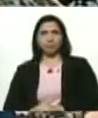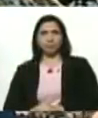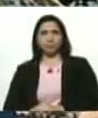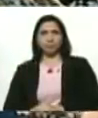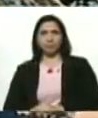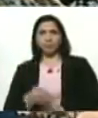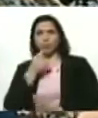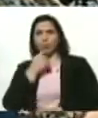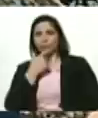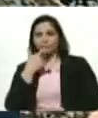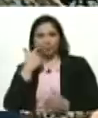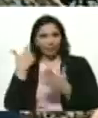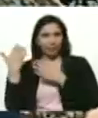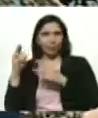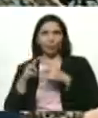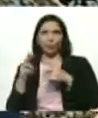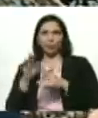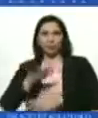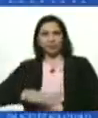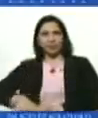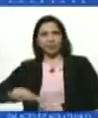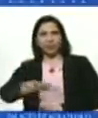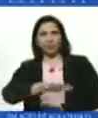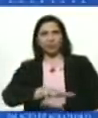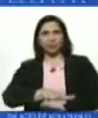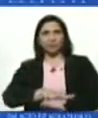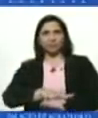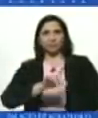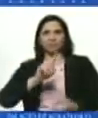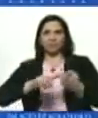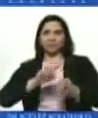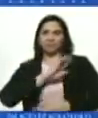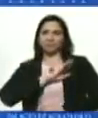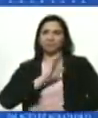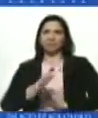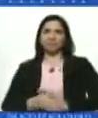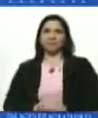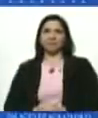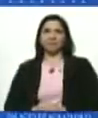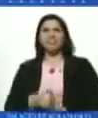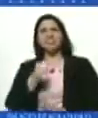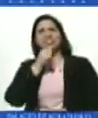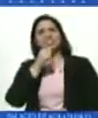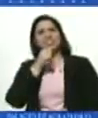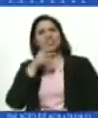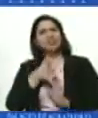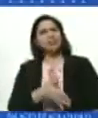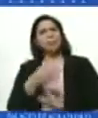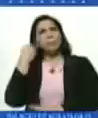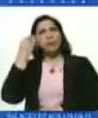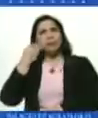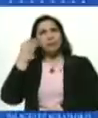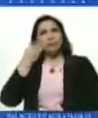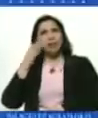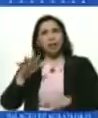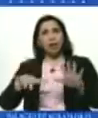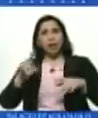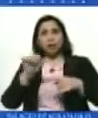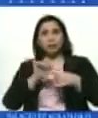lista la bonita la conoce en el llano sillita quién iba a pensar 11